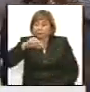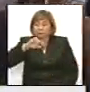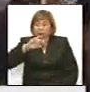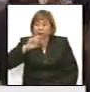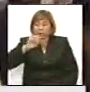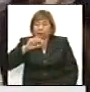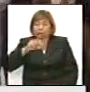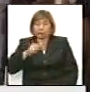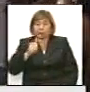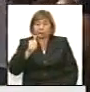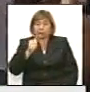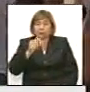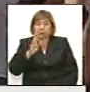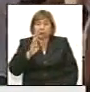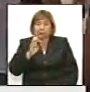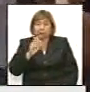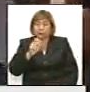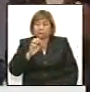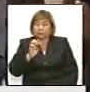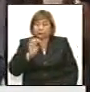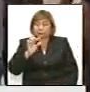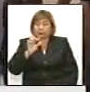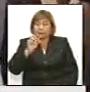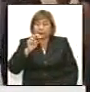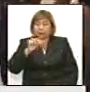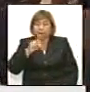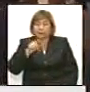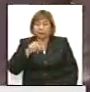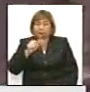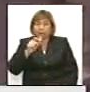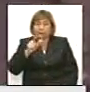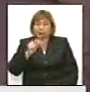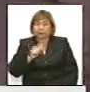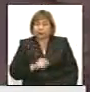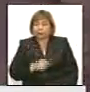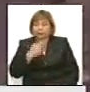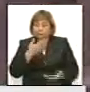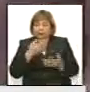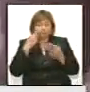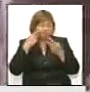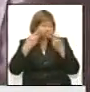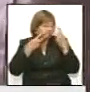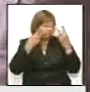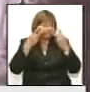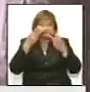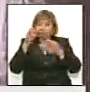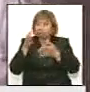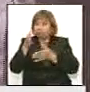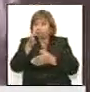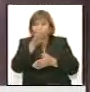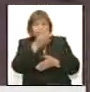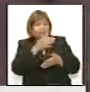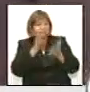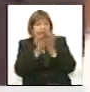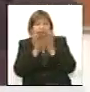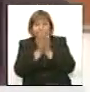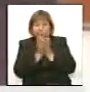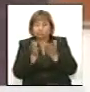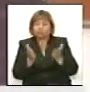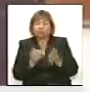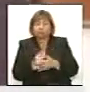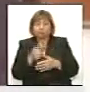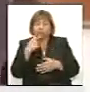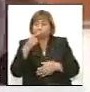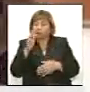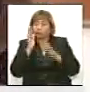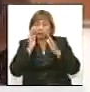Quesquén, Betty Ananculí, Juan Carlos González y Edwin Vergara. Tras el recorrido, la presidenta de la Comisión de Educación hizo